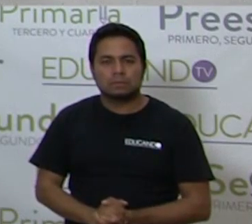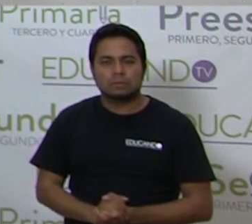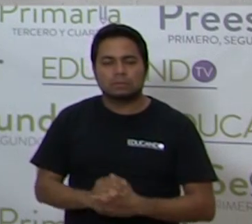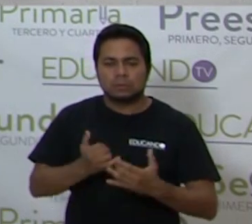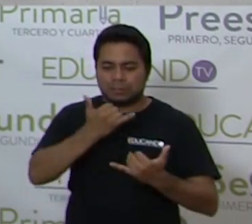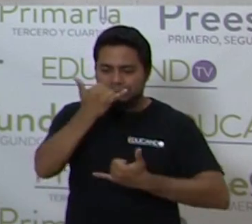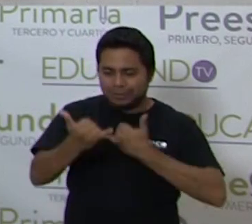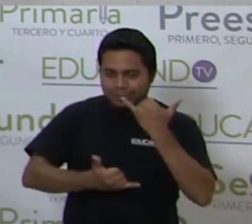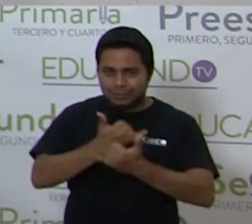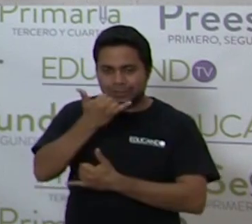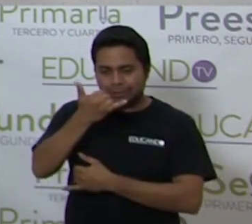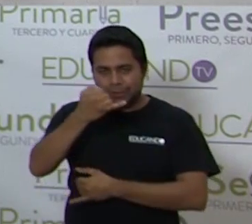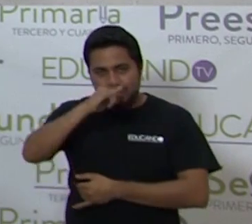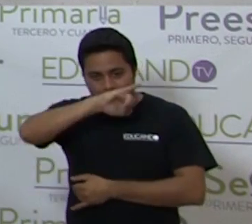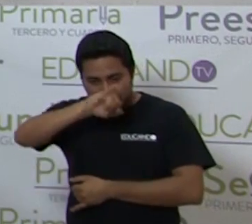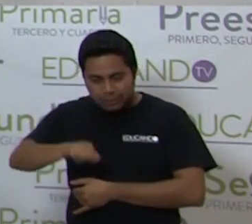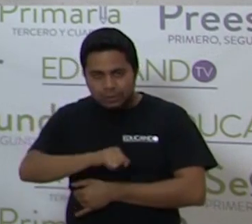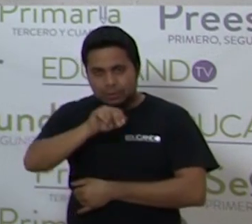Jugar, ¿verdad?